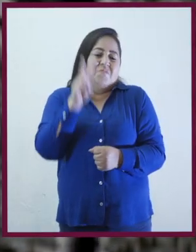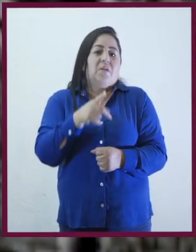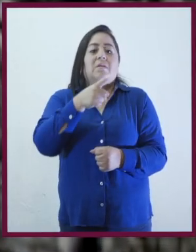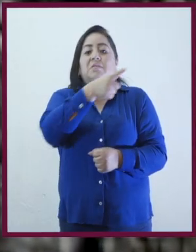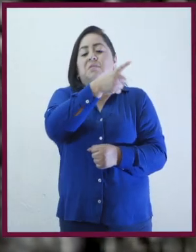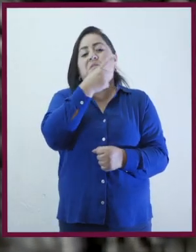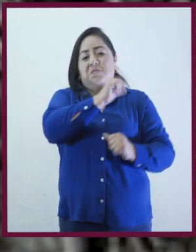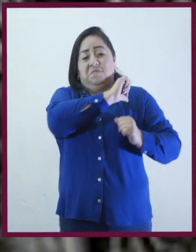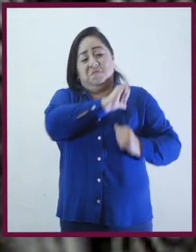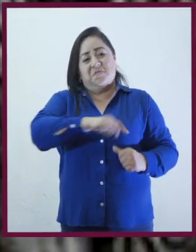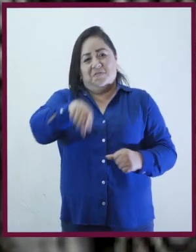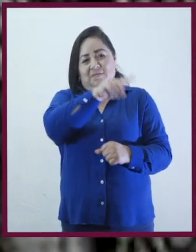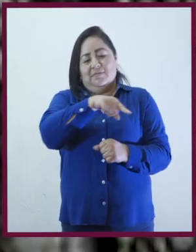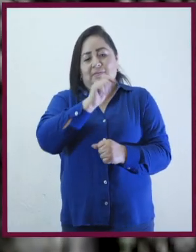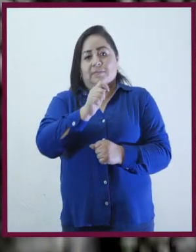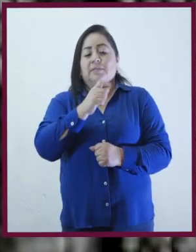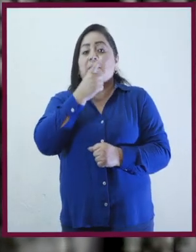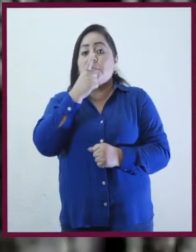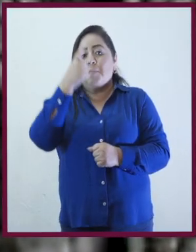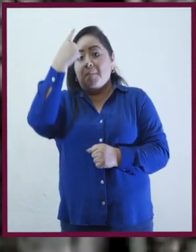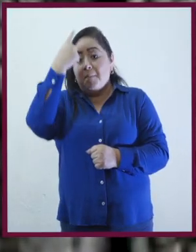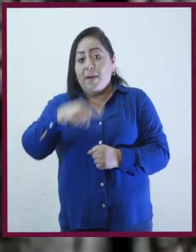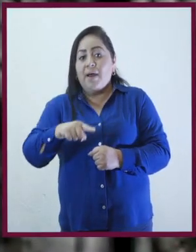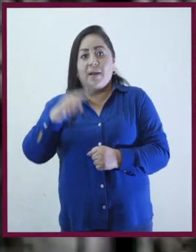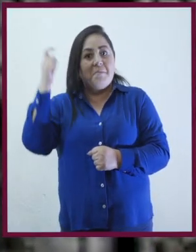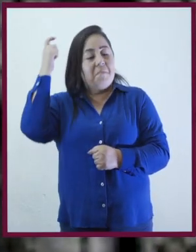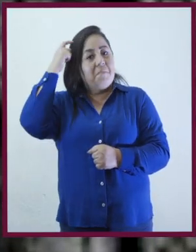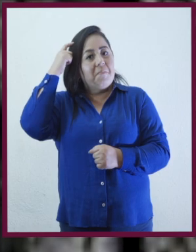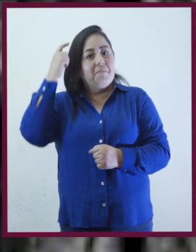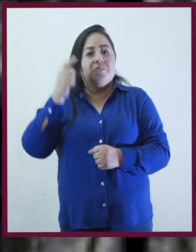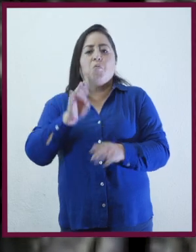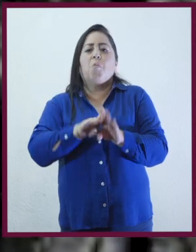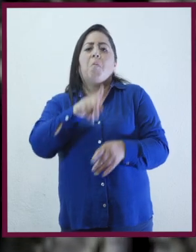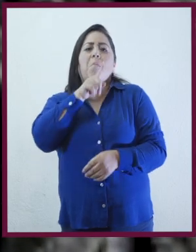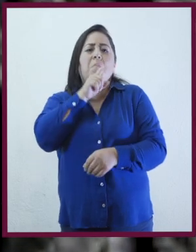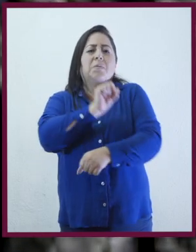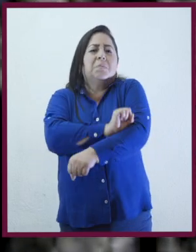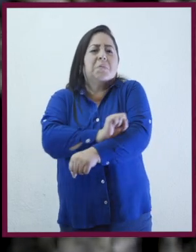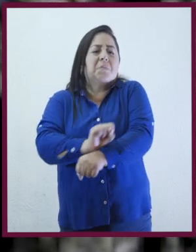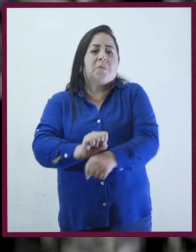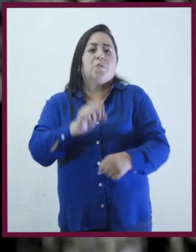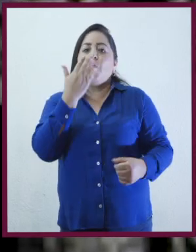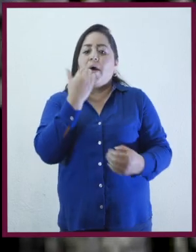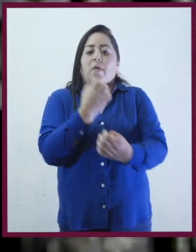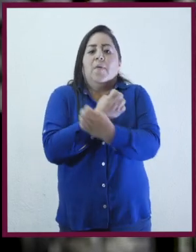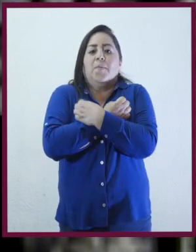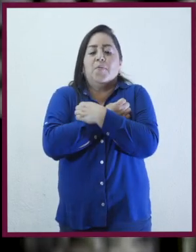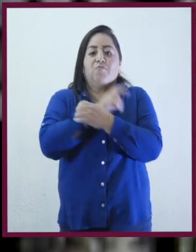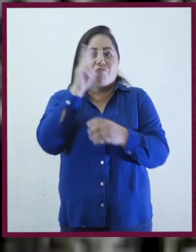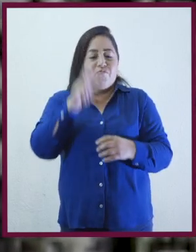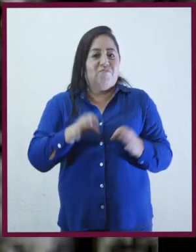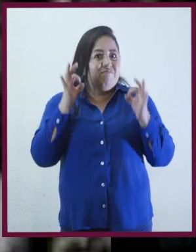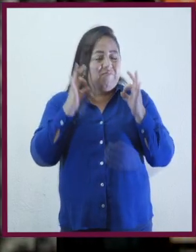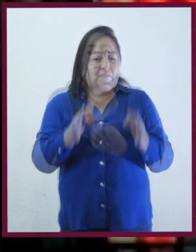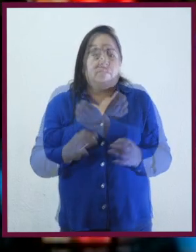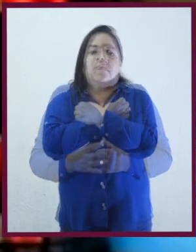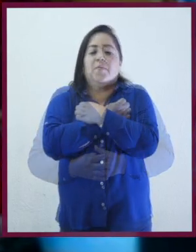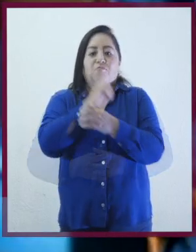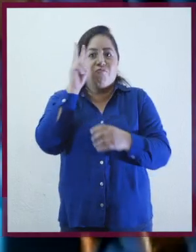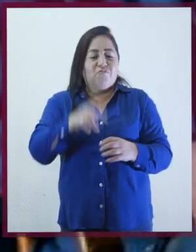las autoridades eclesiásticas, para las mentes simples que no estaban educadas formalmente.